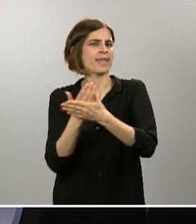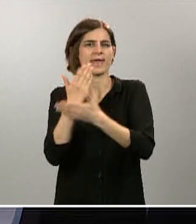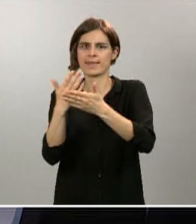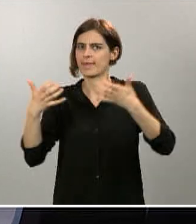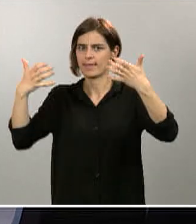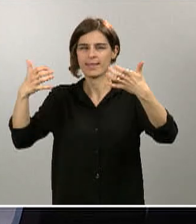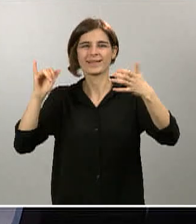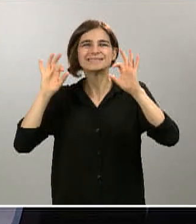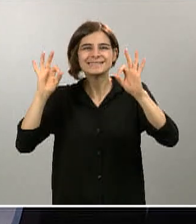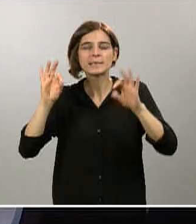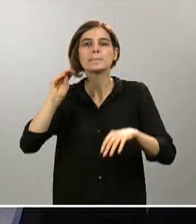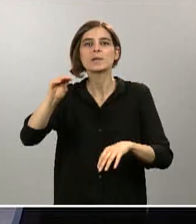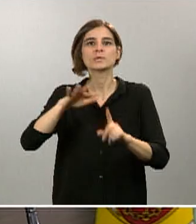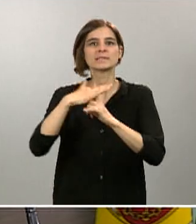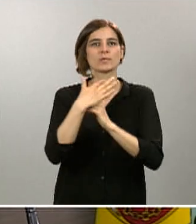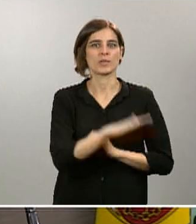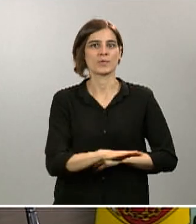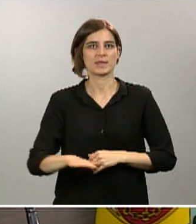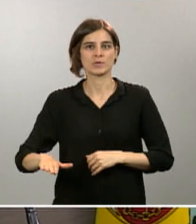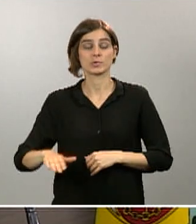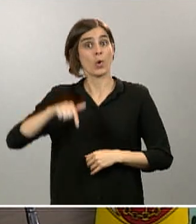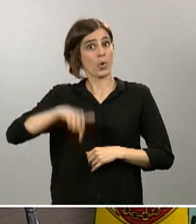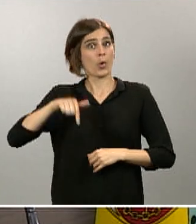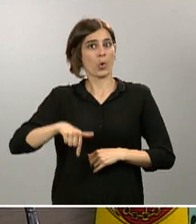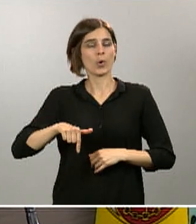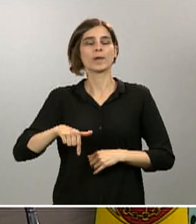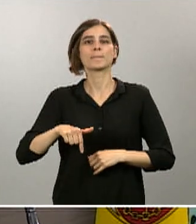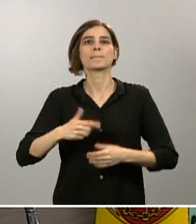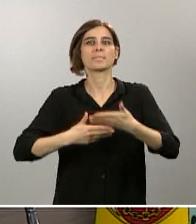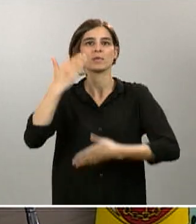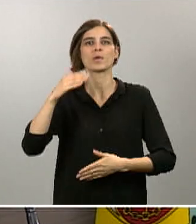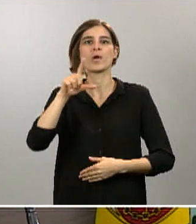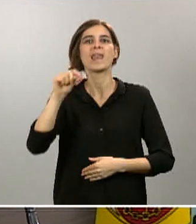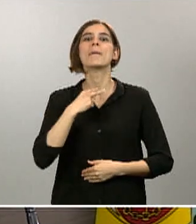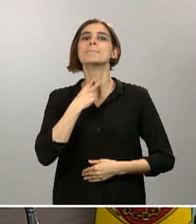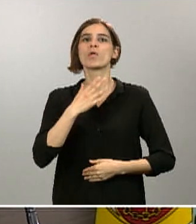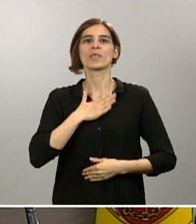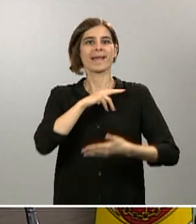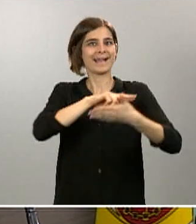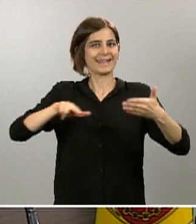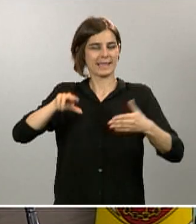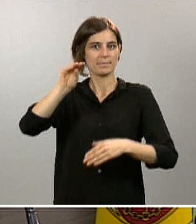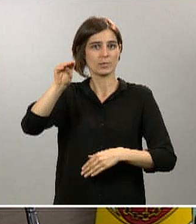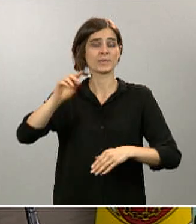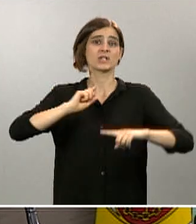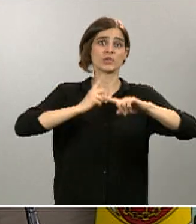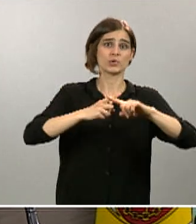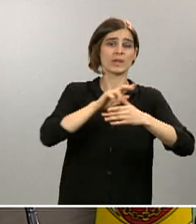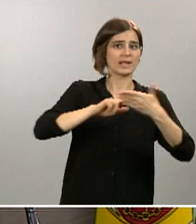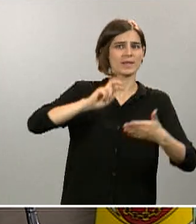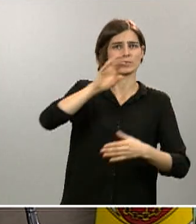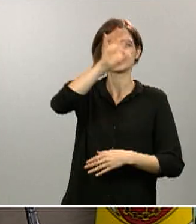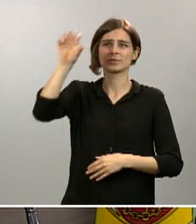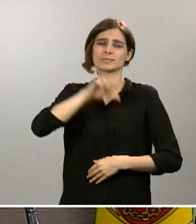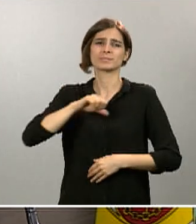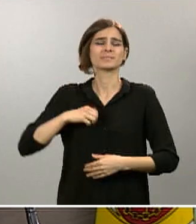niños. Hoy pregunta la Voz de Galicia, le dice la Xunta de Galicia y algunas otras comunidades piden que los niños puedan